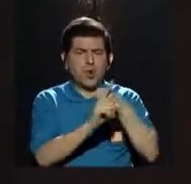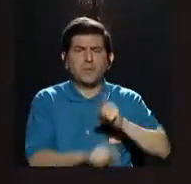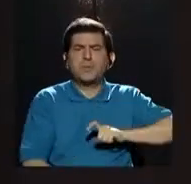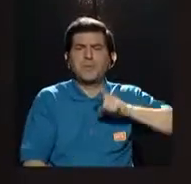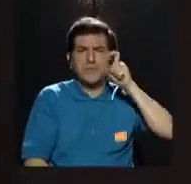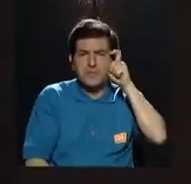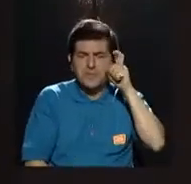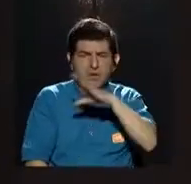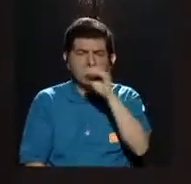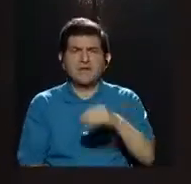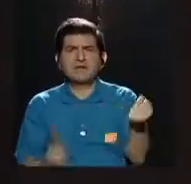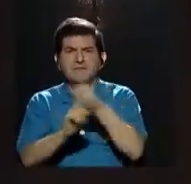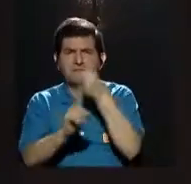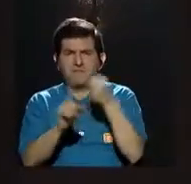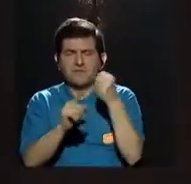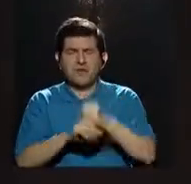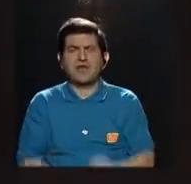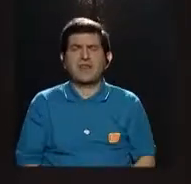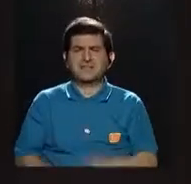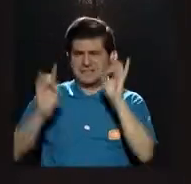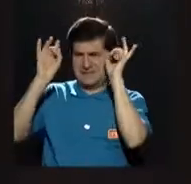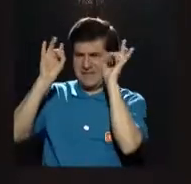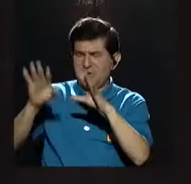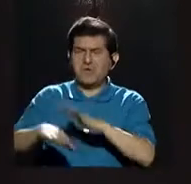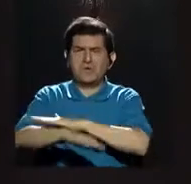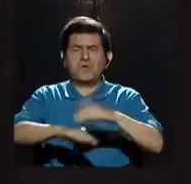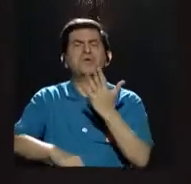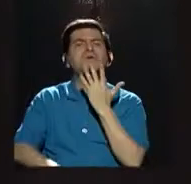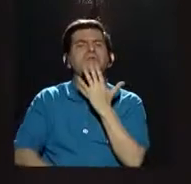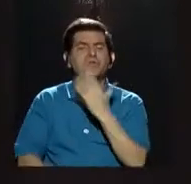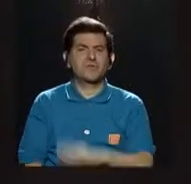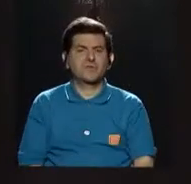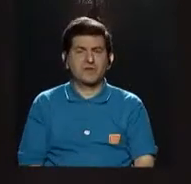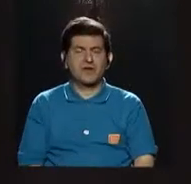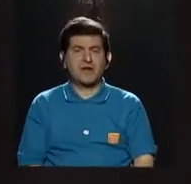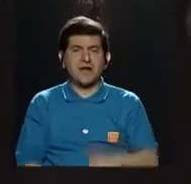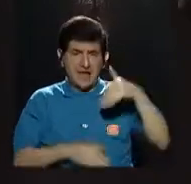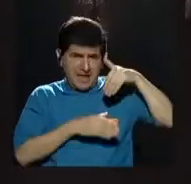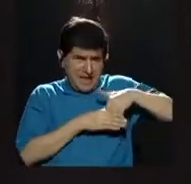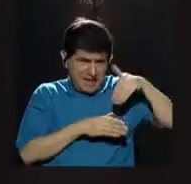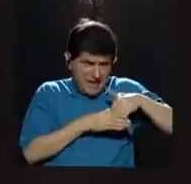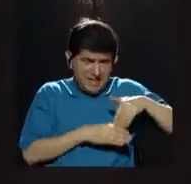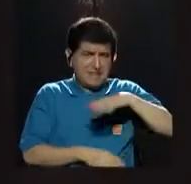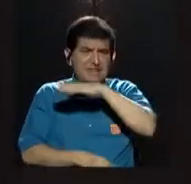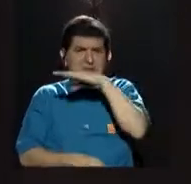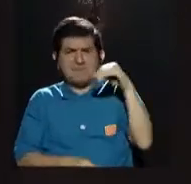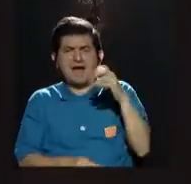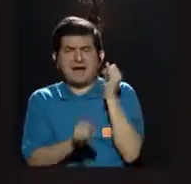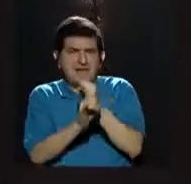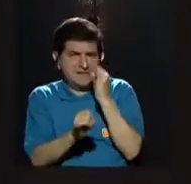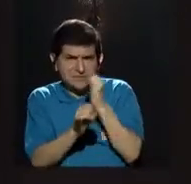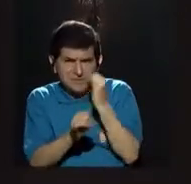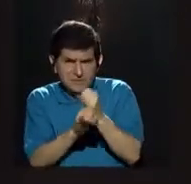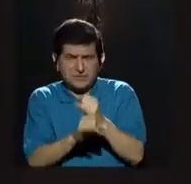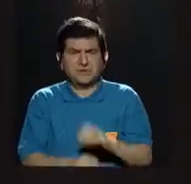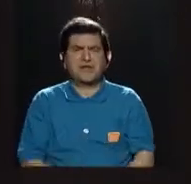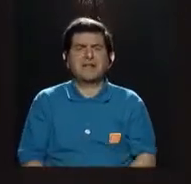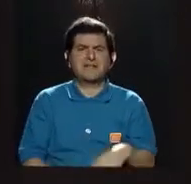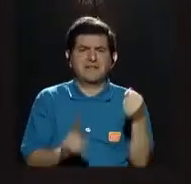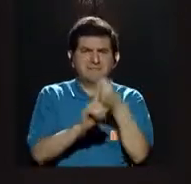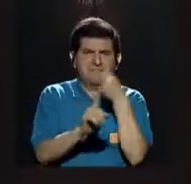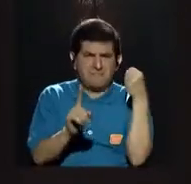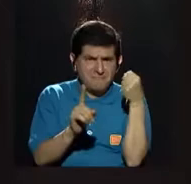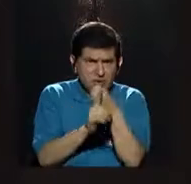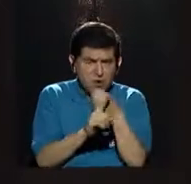género y la violencia racista, entre violencia íntima y violencia institucional, entre la